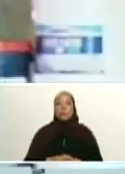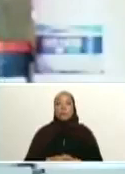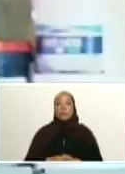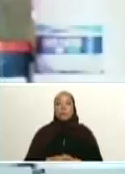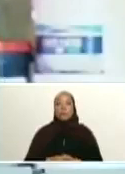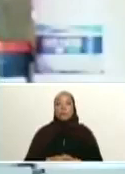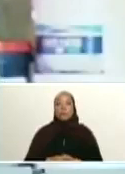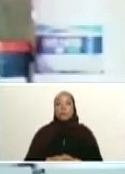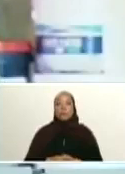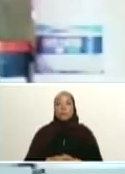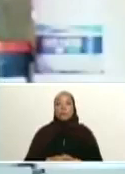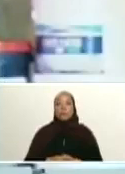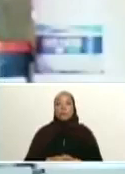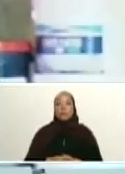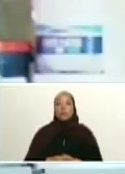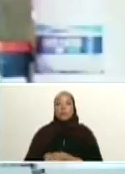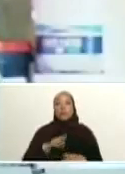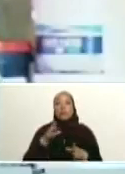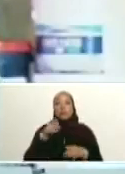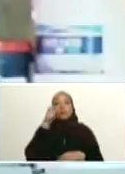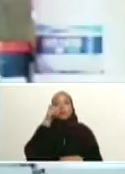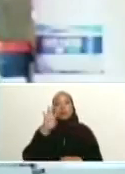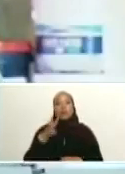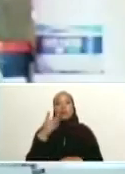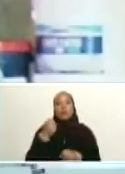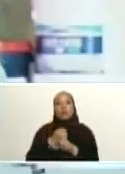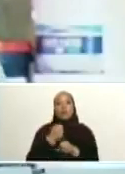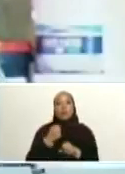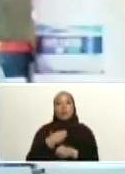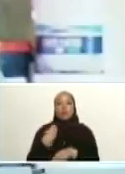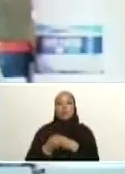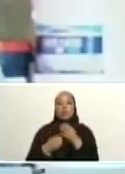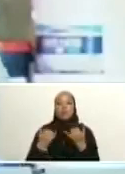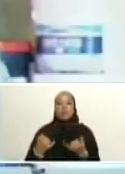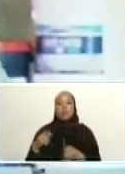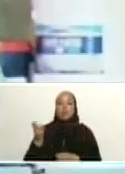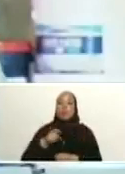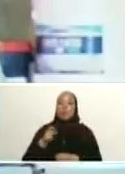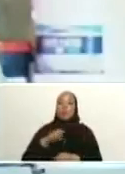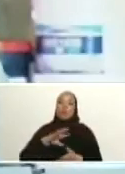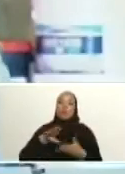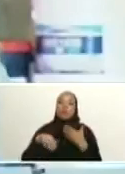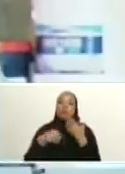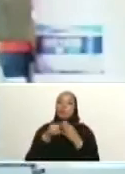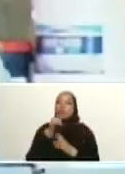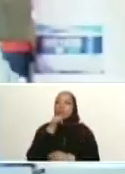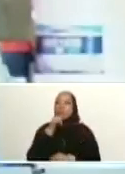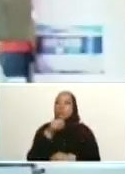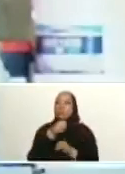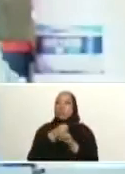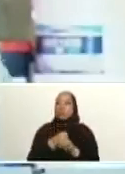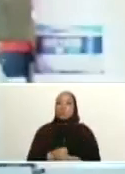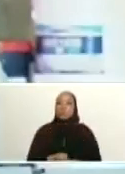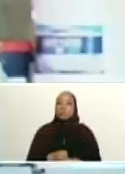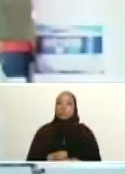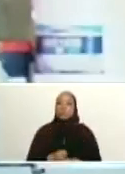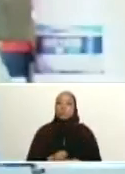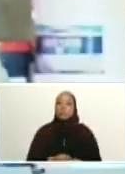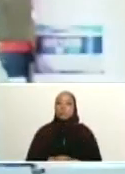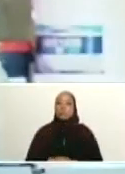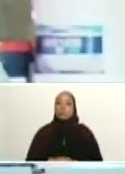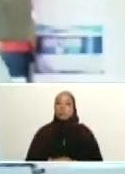a las fascistas. Y un cuarto consenso, que es la necesidad de recuperar el estado de bienestar